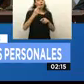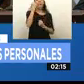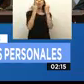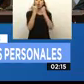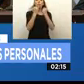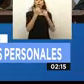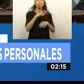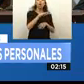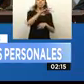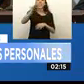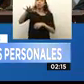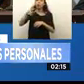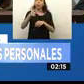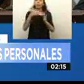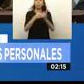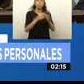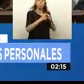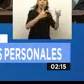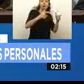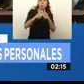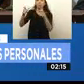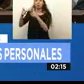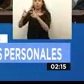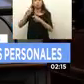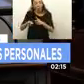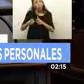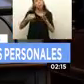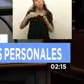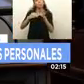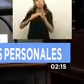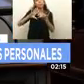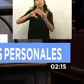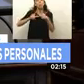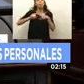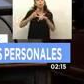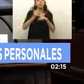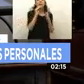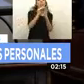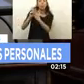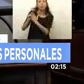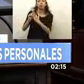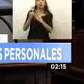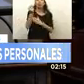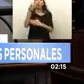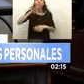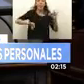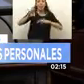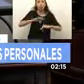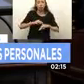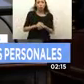tiene que ver también con la inflación con la con la política de precios y de ingresos